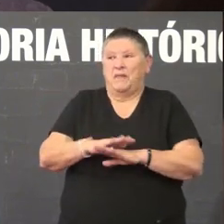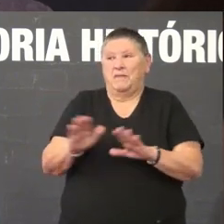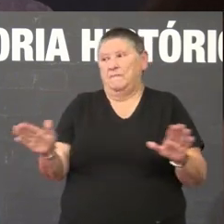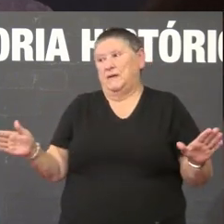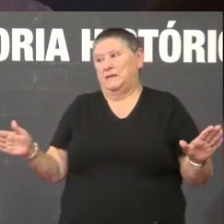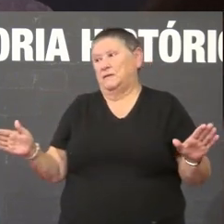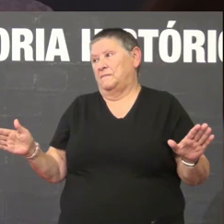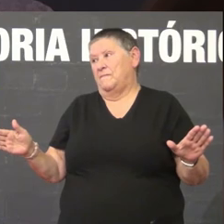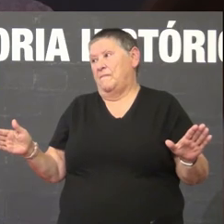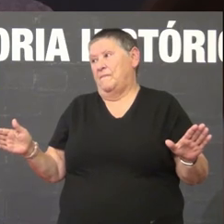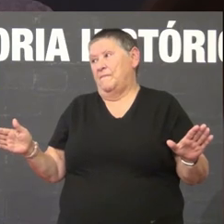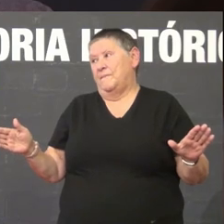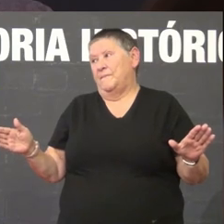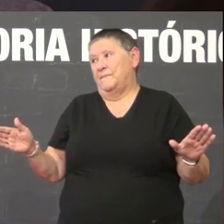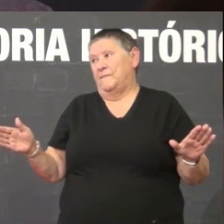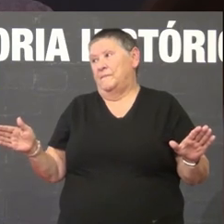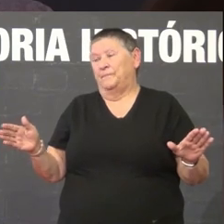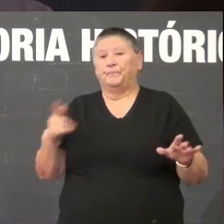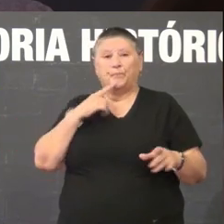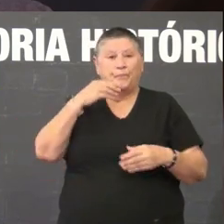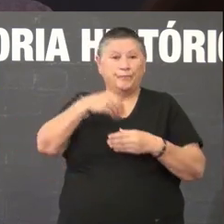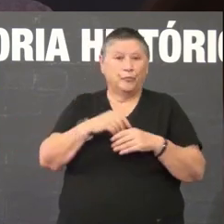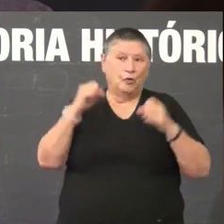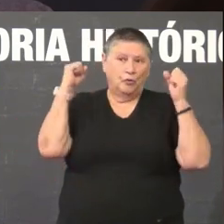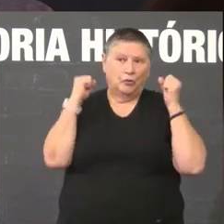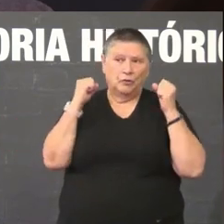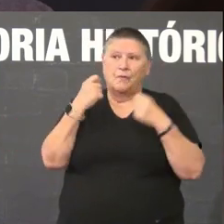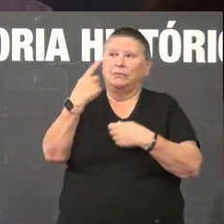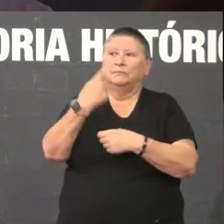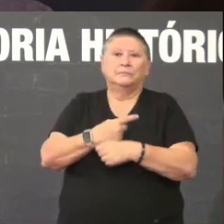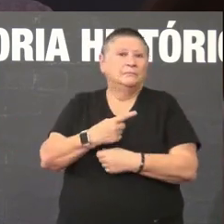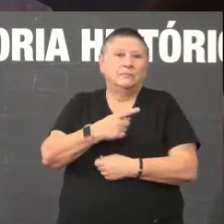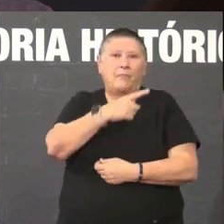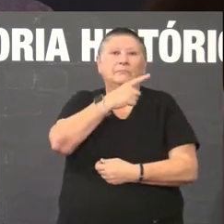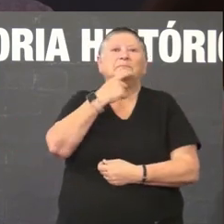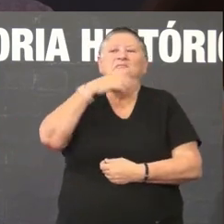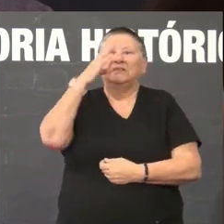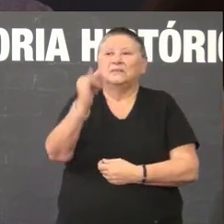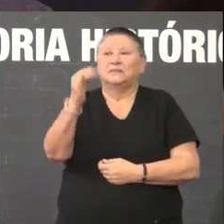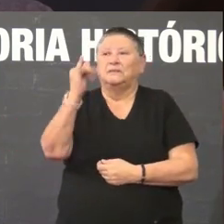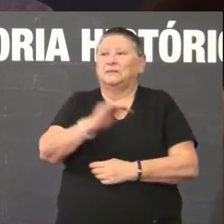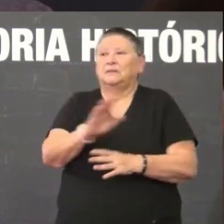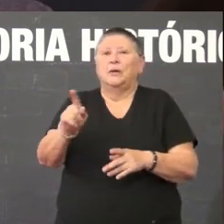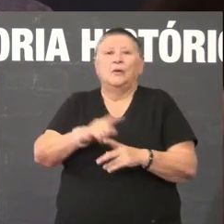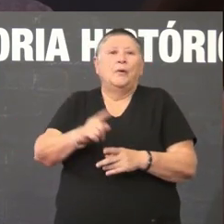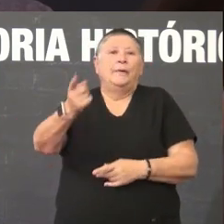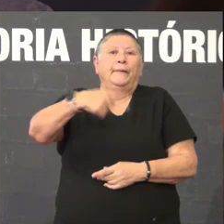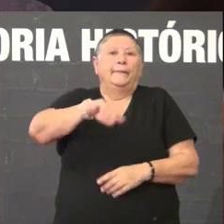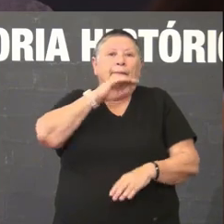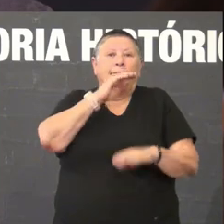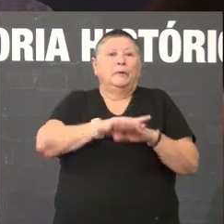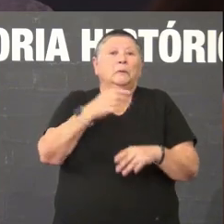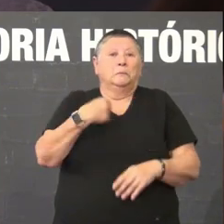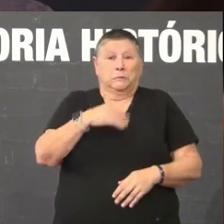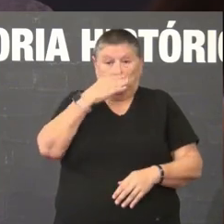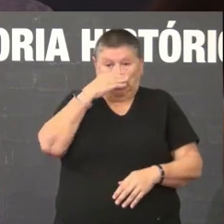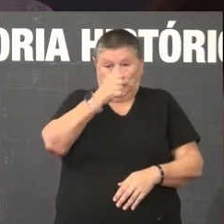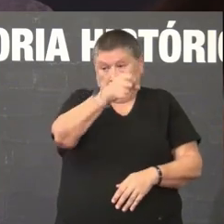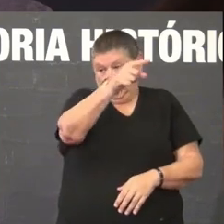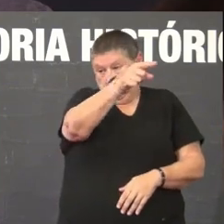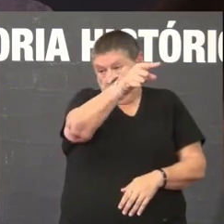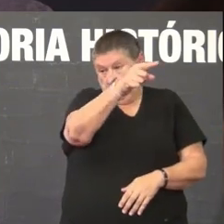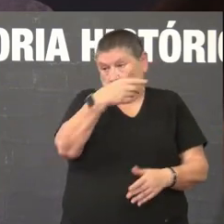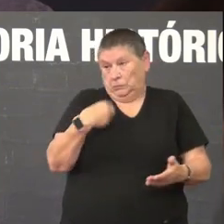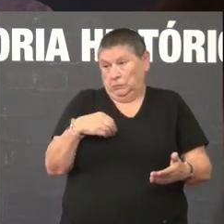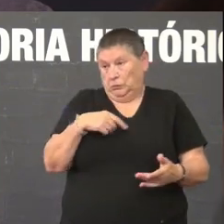nas pautas da OTAN, e así o conseguiron, e o conseguiron os do PSOE, o sea, fundamentalmente os